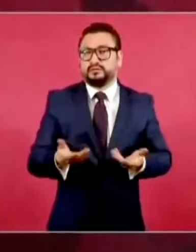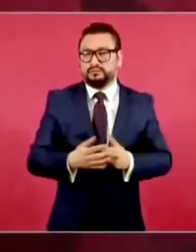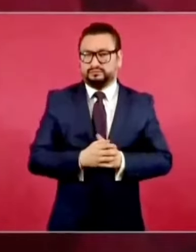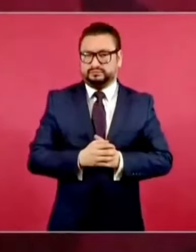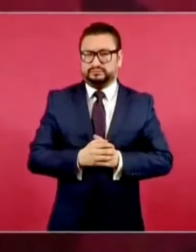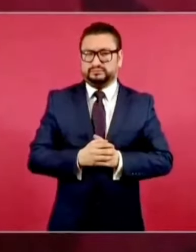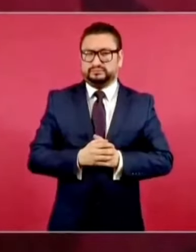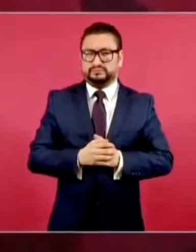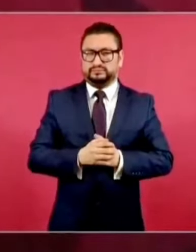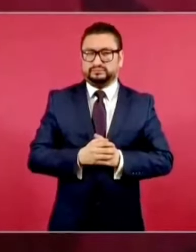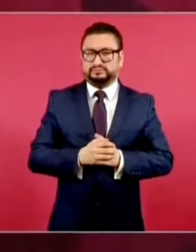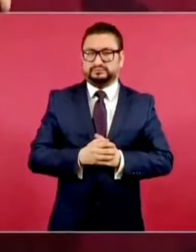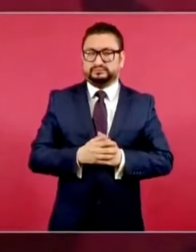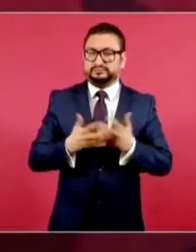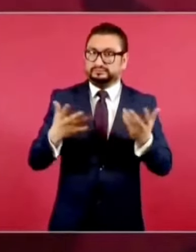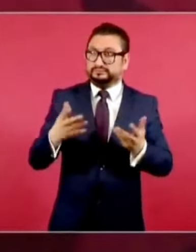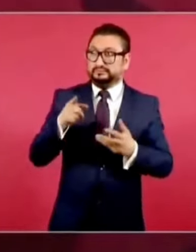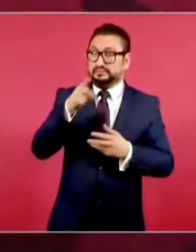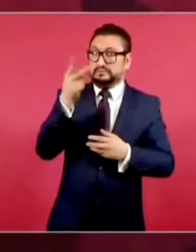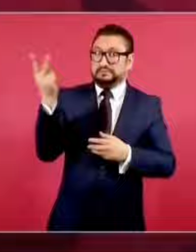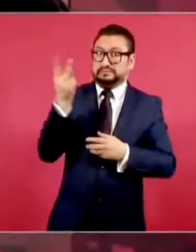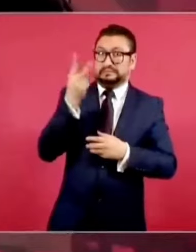afectaba eminencias